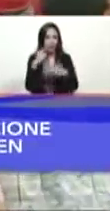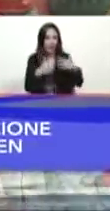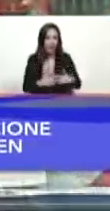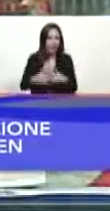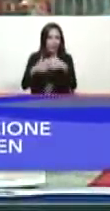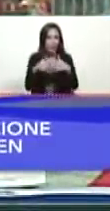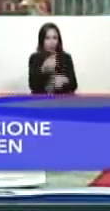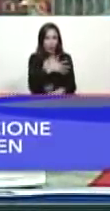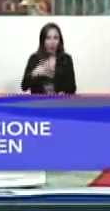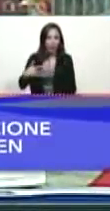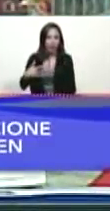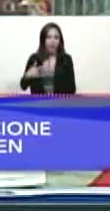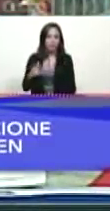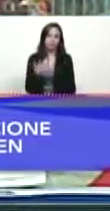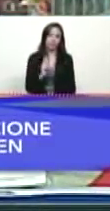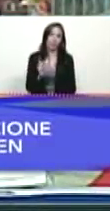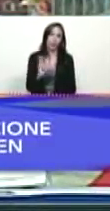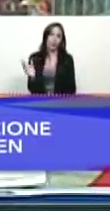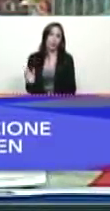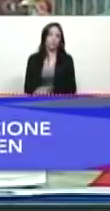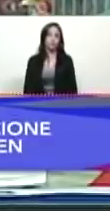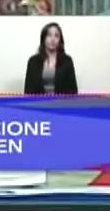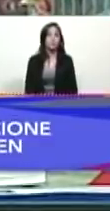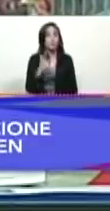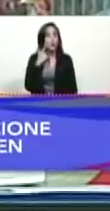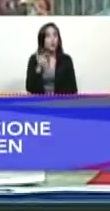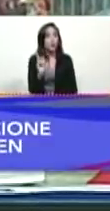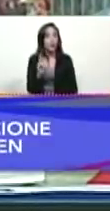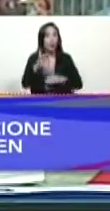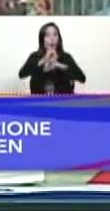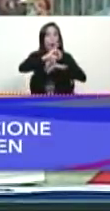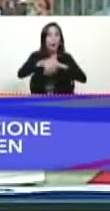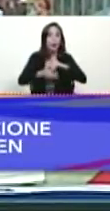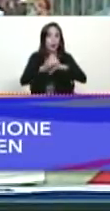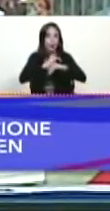Lo tenemos todo. Jorge Rodríguez,